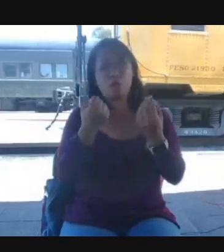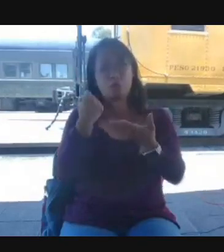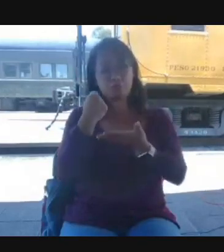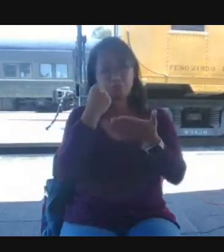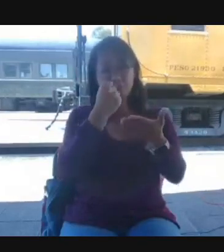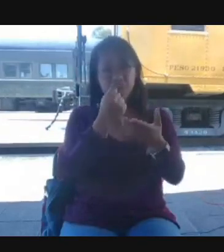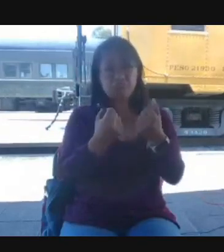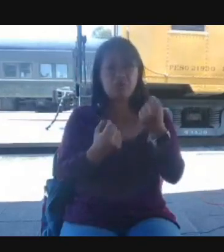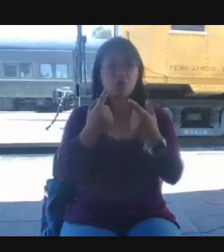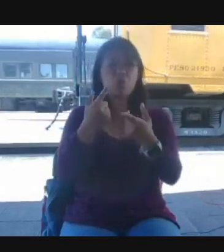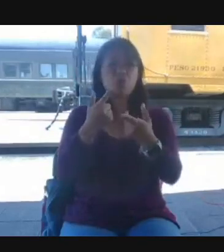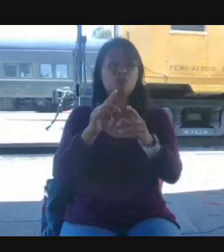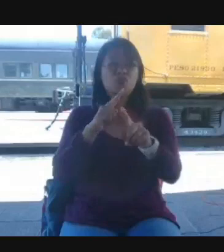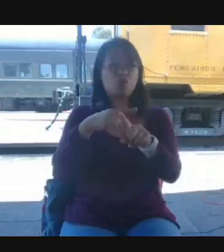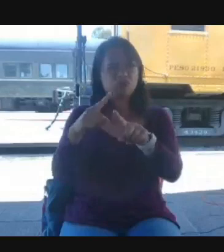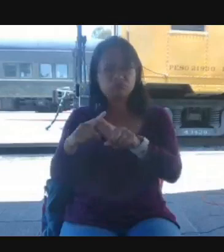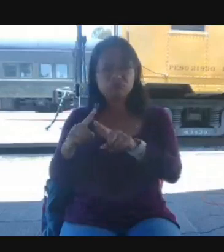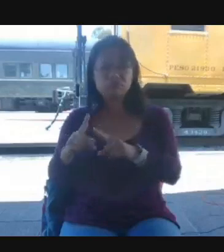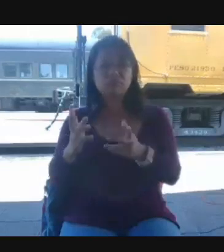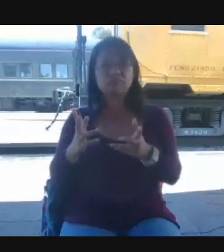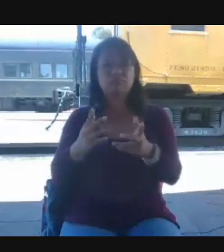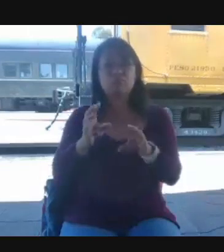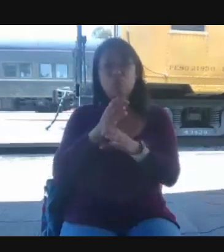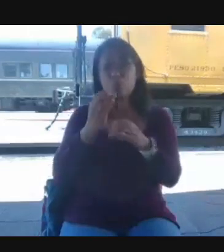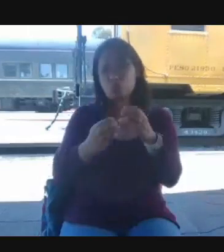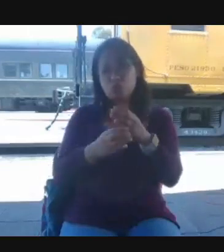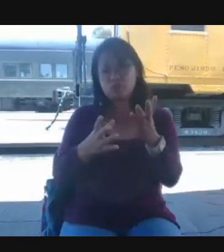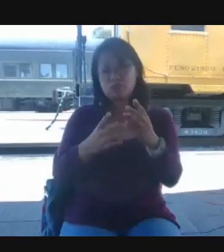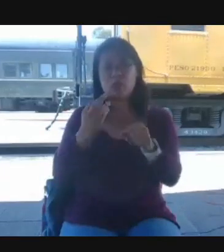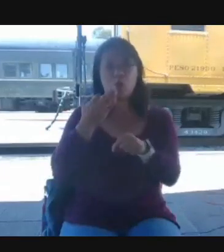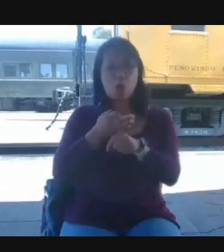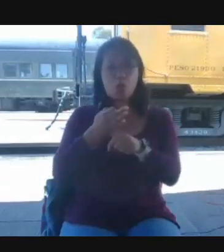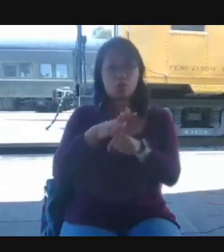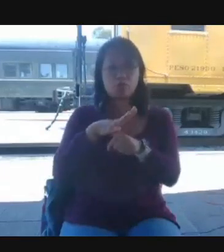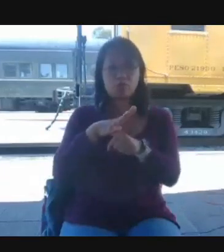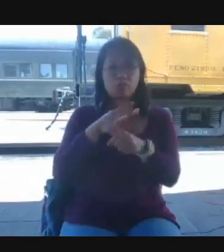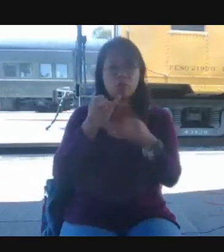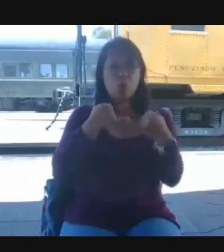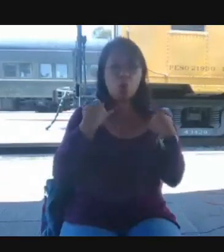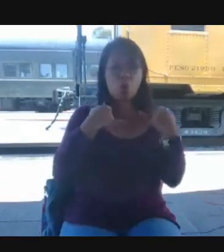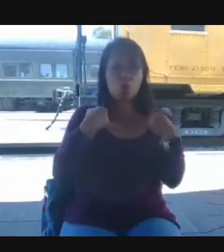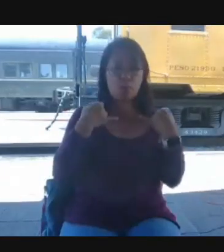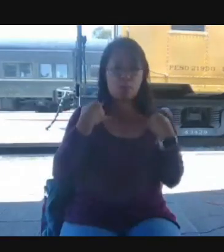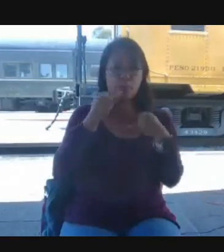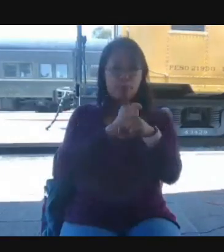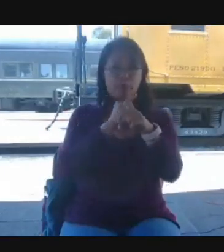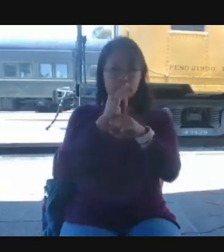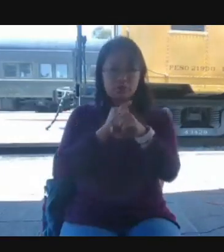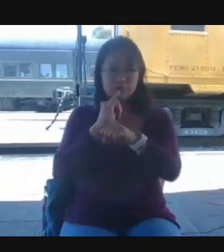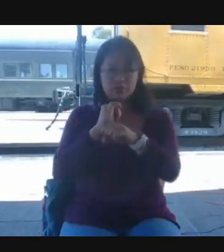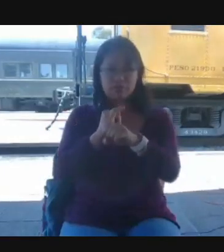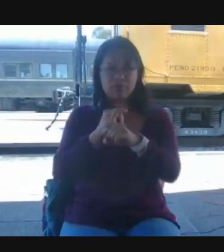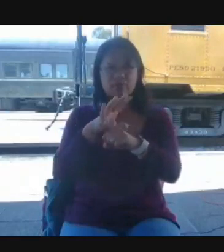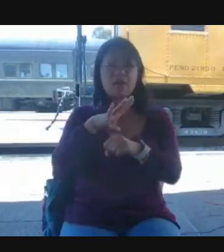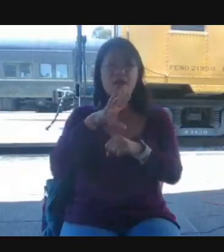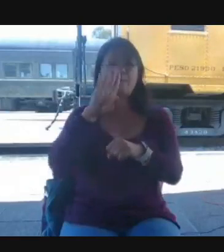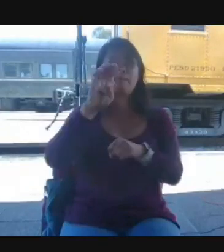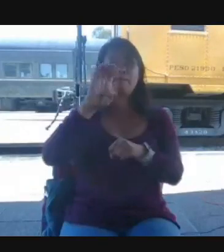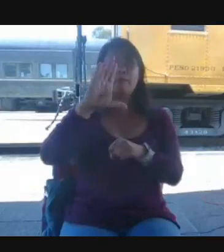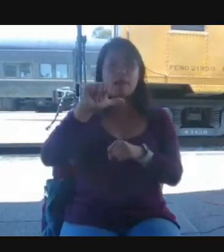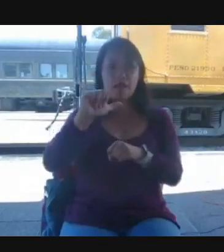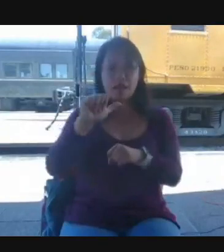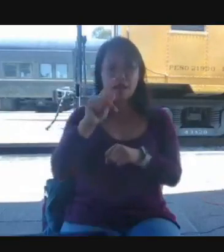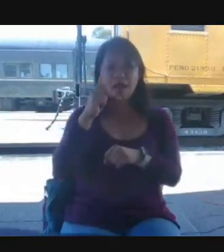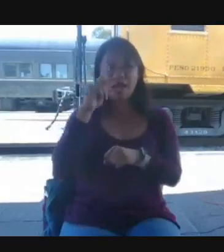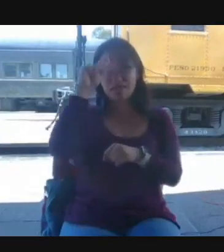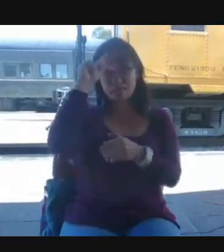son en especie. Entonces, por ejemplo, ahorita tenemos abierta nuestra convocatoria de jóvenes investigadores. Tenemos becas tesis, pero bueno, es que cuando sean